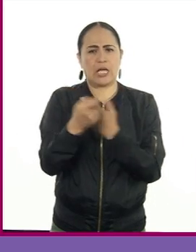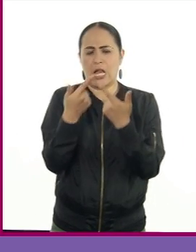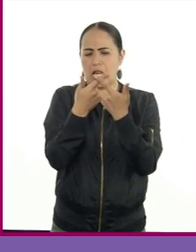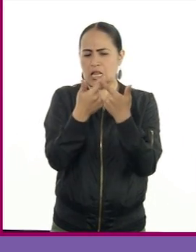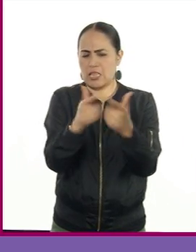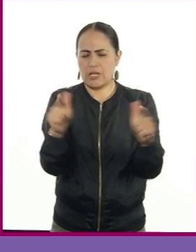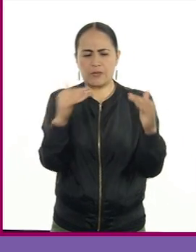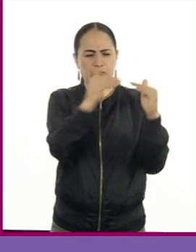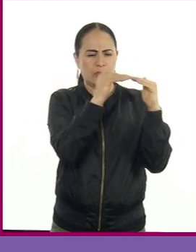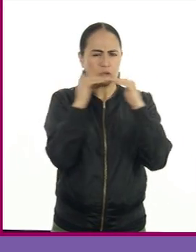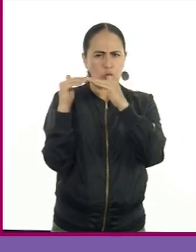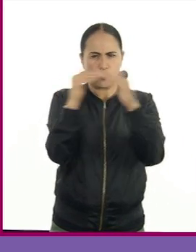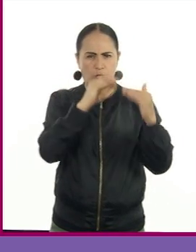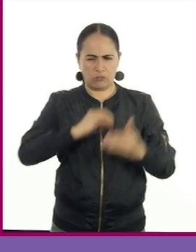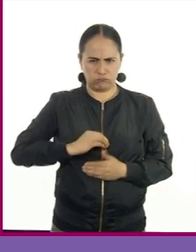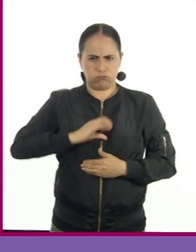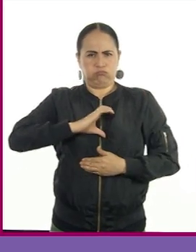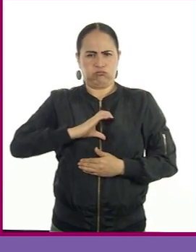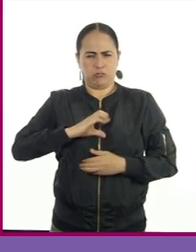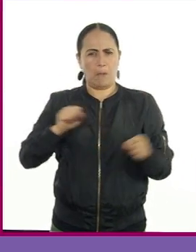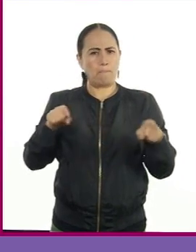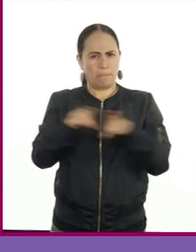en dignidad y derechos.